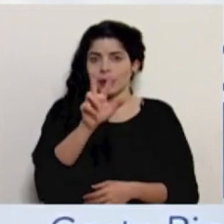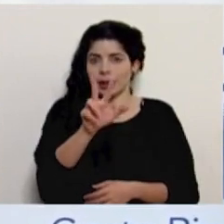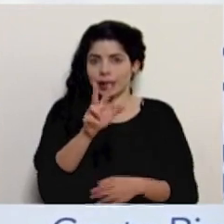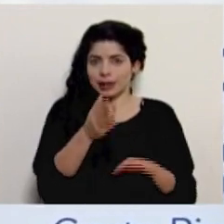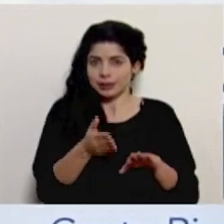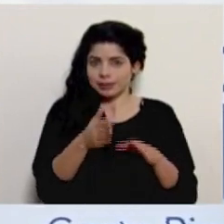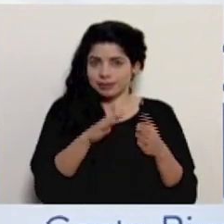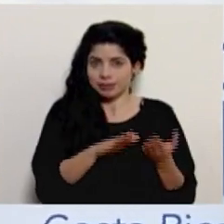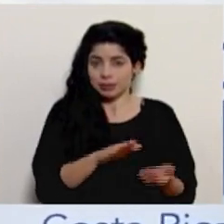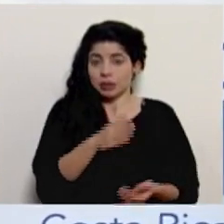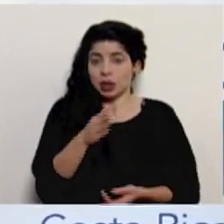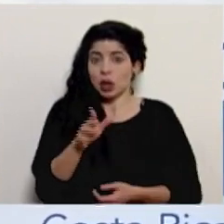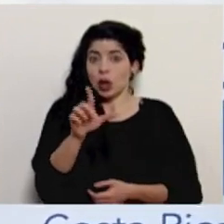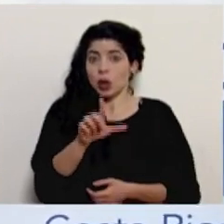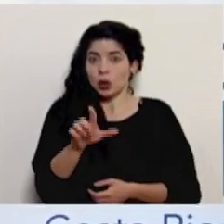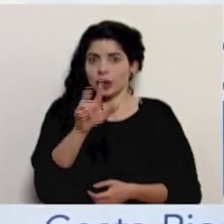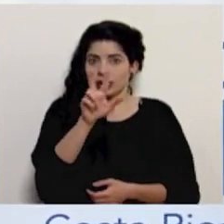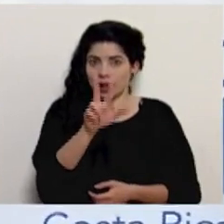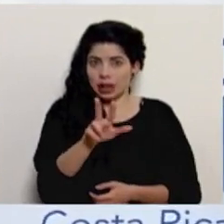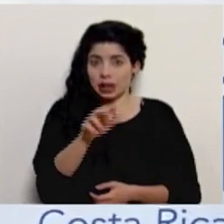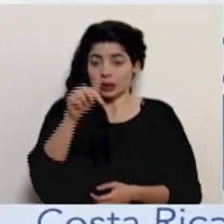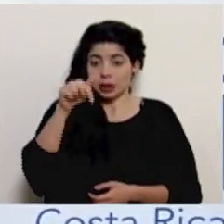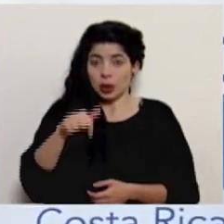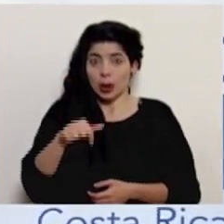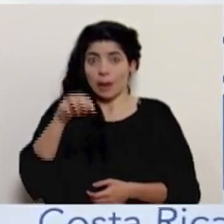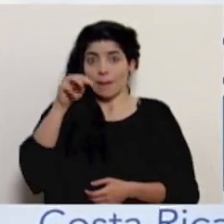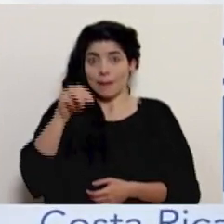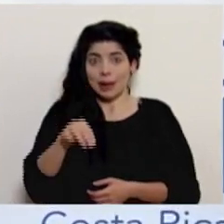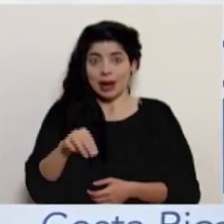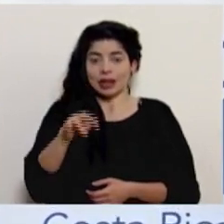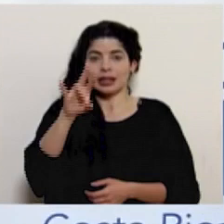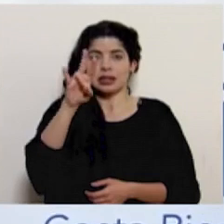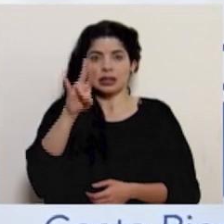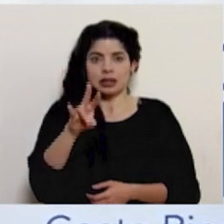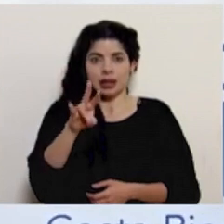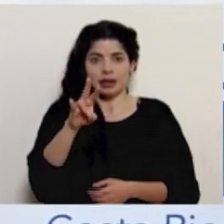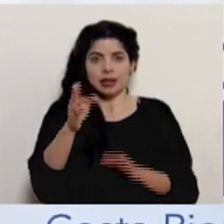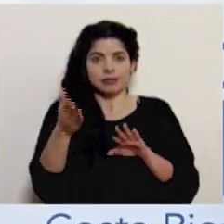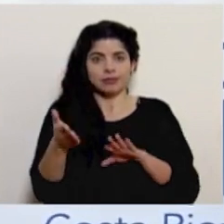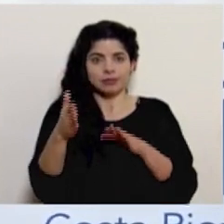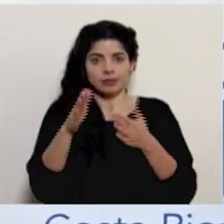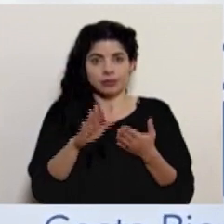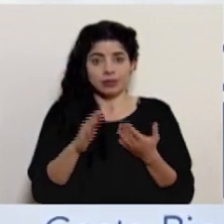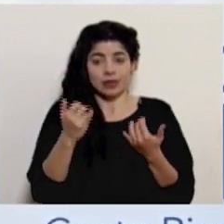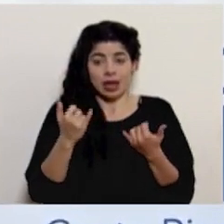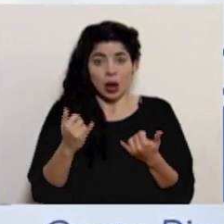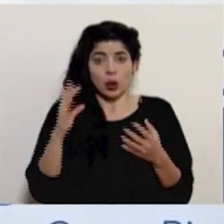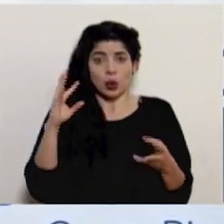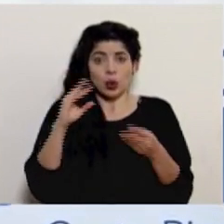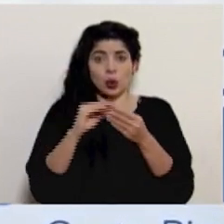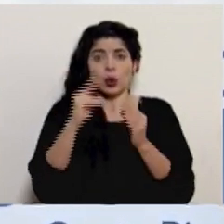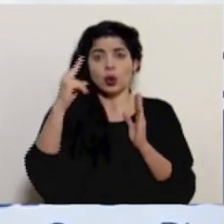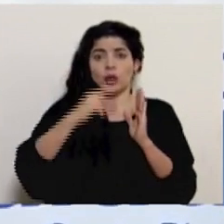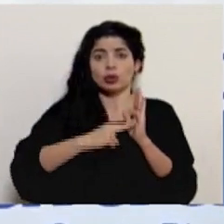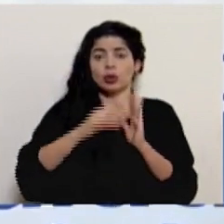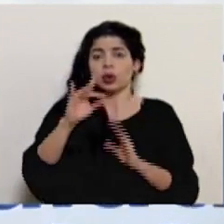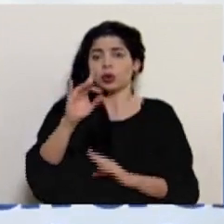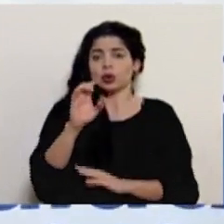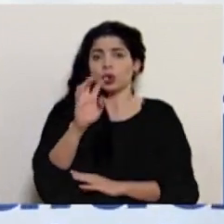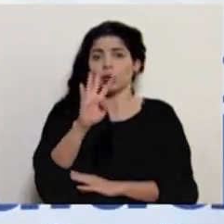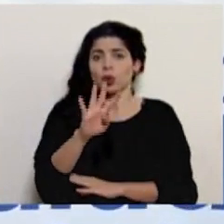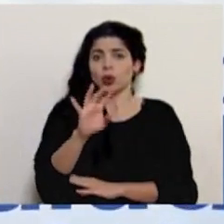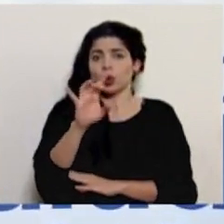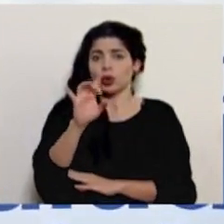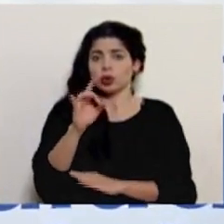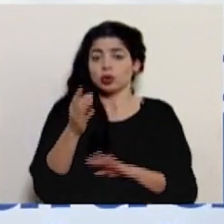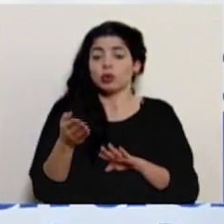3, el lunes 3 y hoy martes se registran 7 fallecimientos, llegándose a un total de